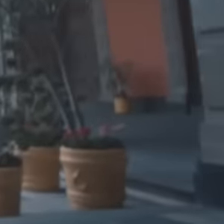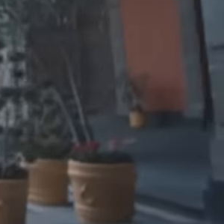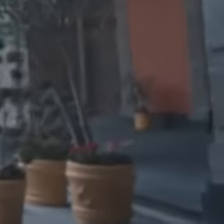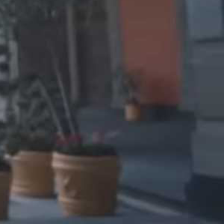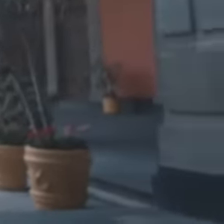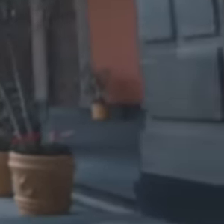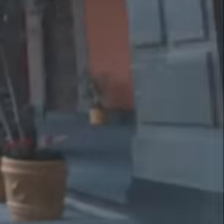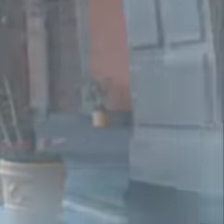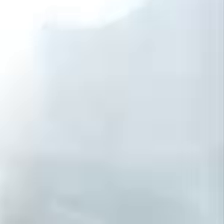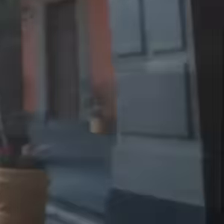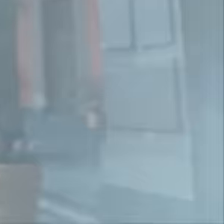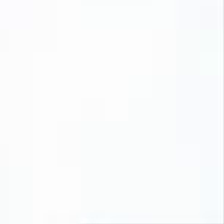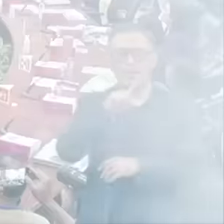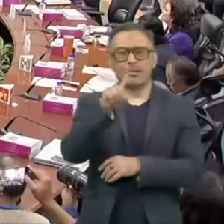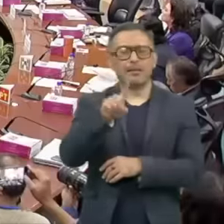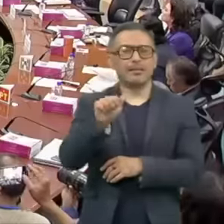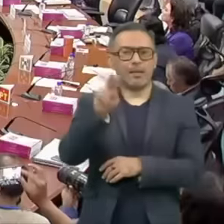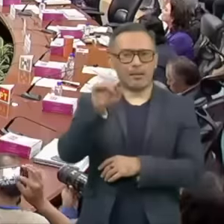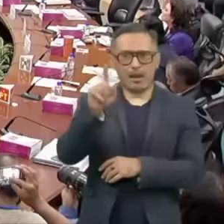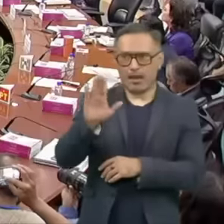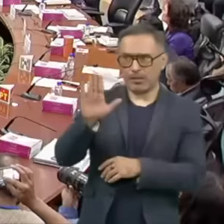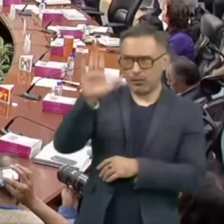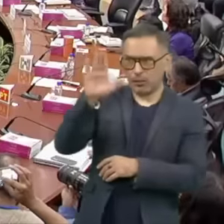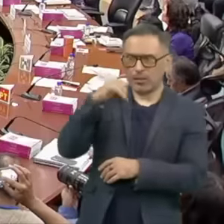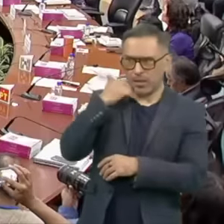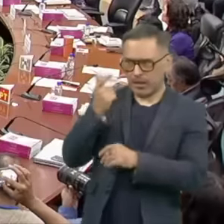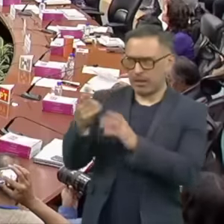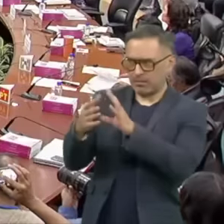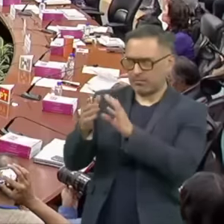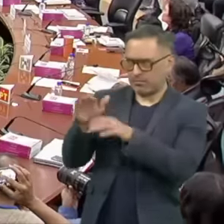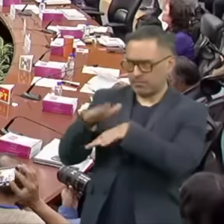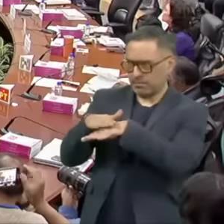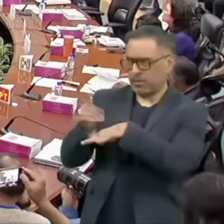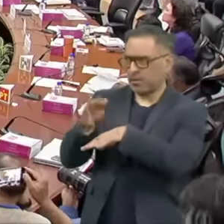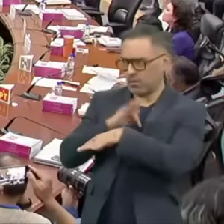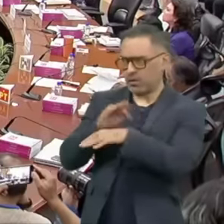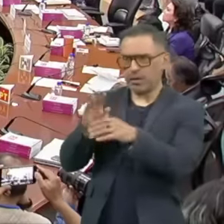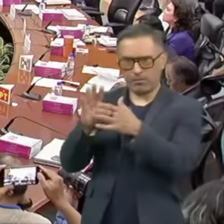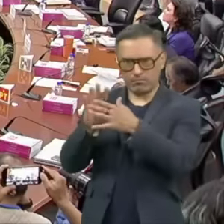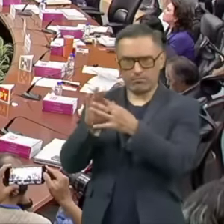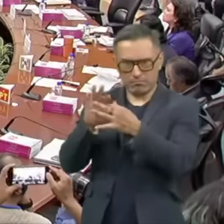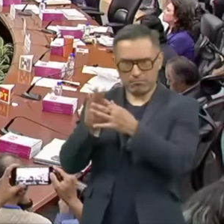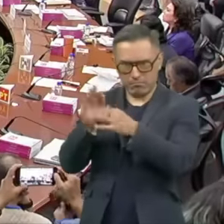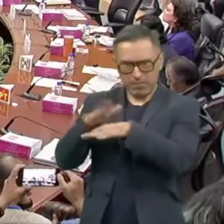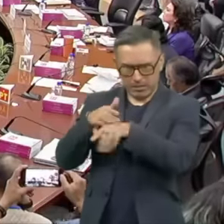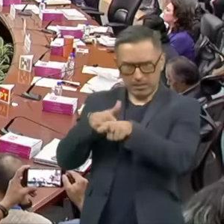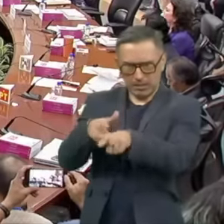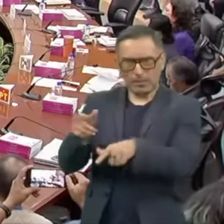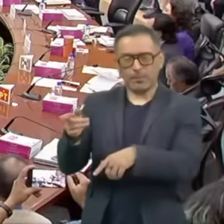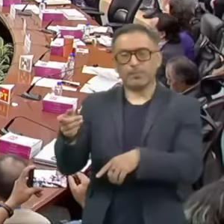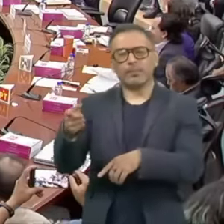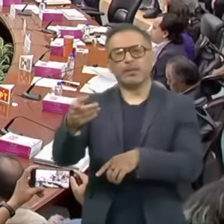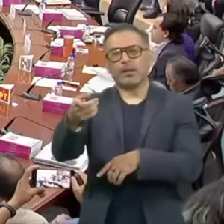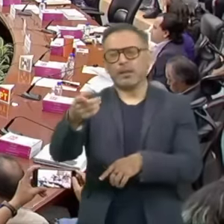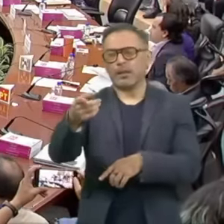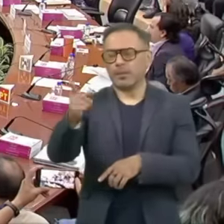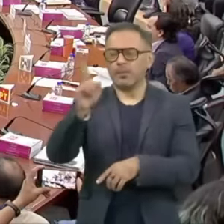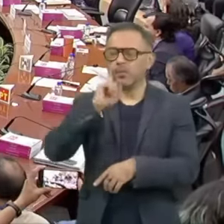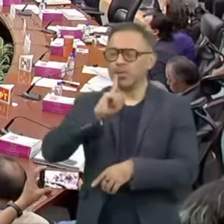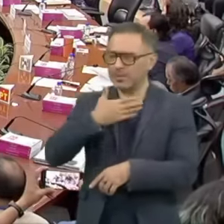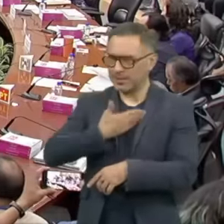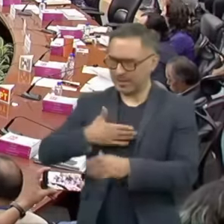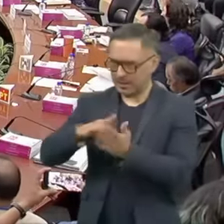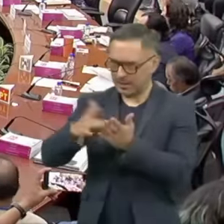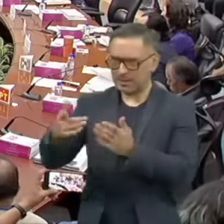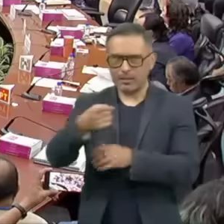años esperaron. El Instituto Nacional Electoral votó a favor del acuerdo que le da a Morena y a sus aliados del PT